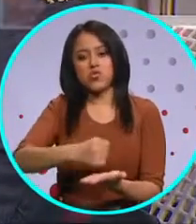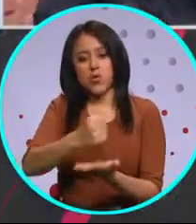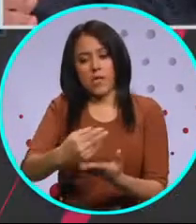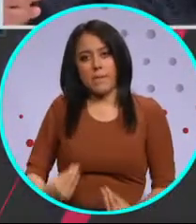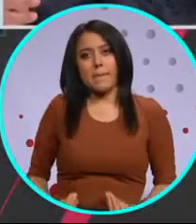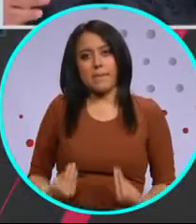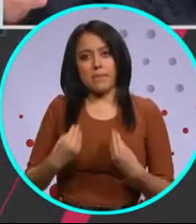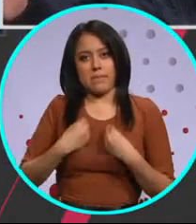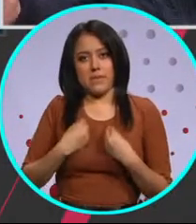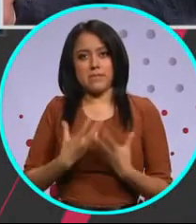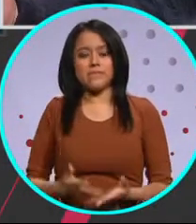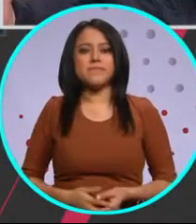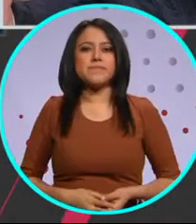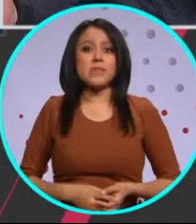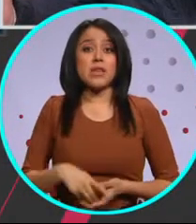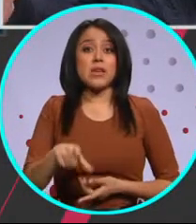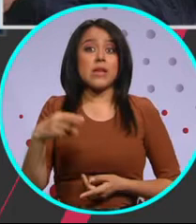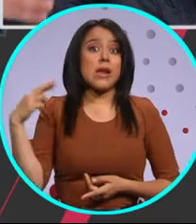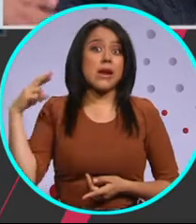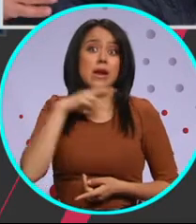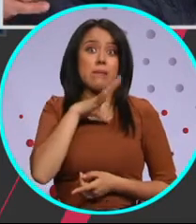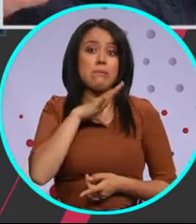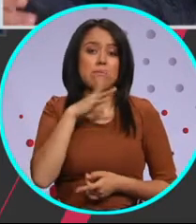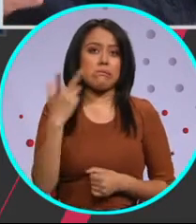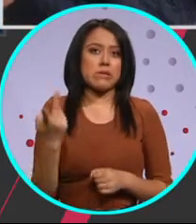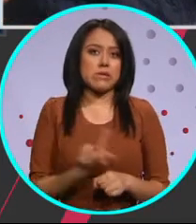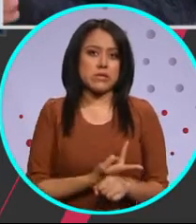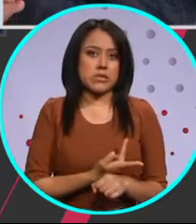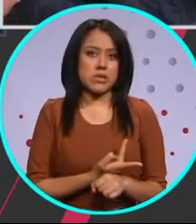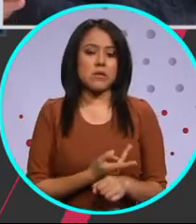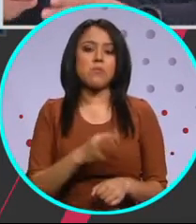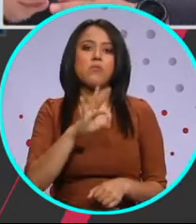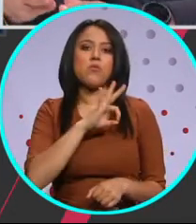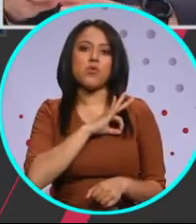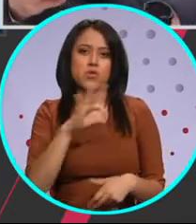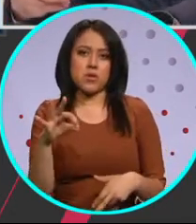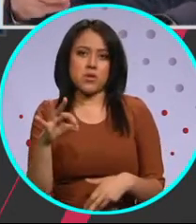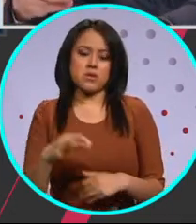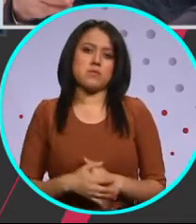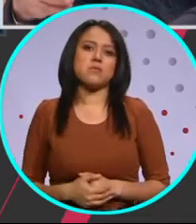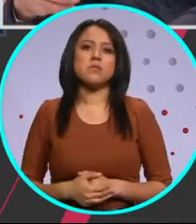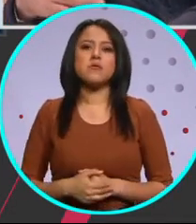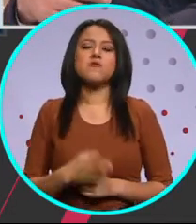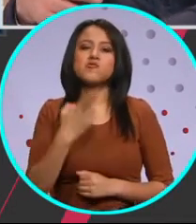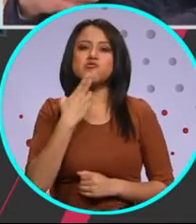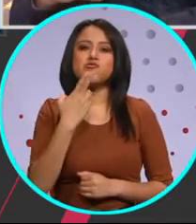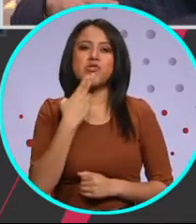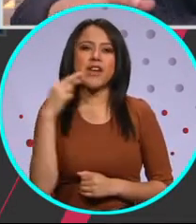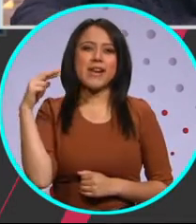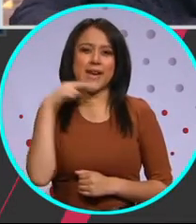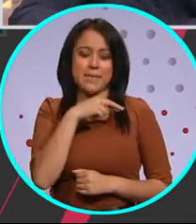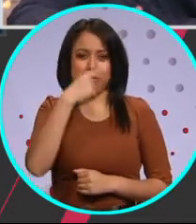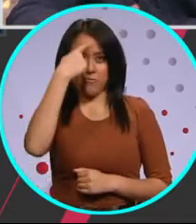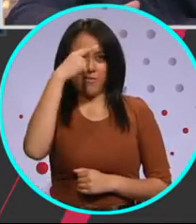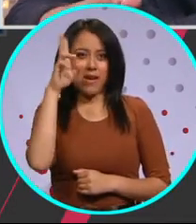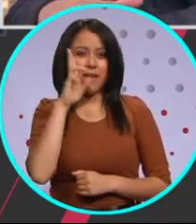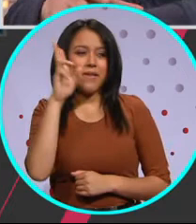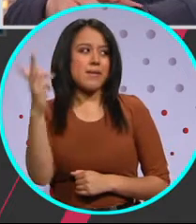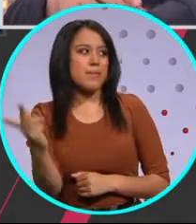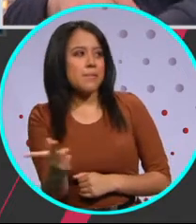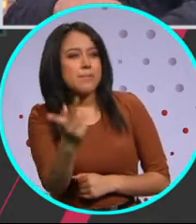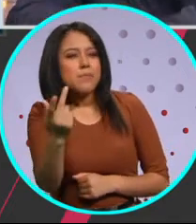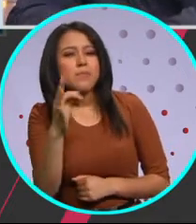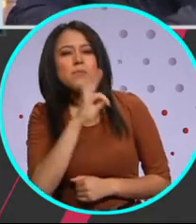de vínculo y una una emergencia la gente puede hacer uso de esto para vincularse con la policía